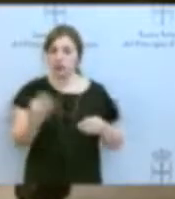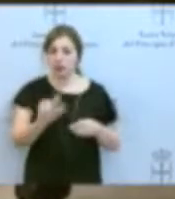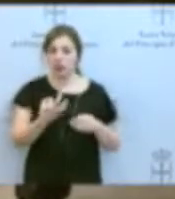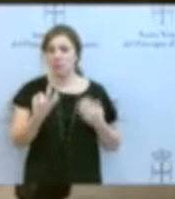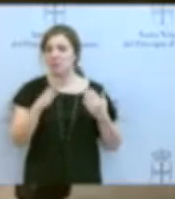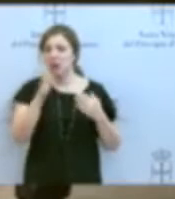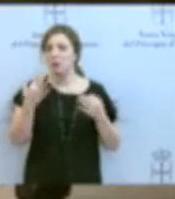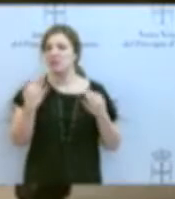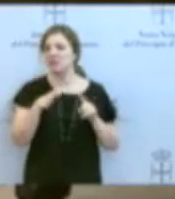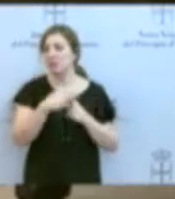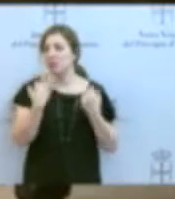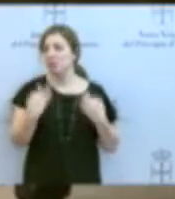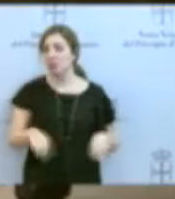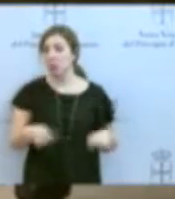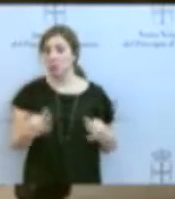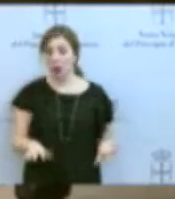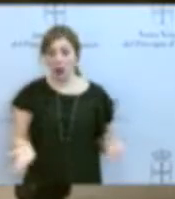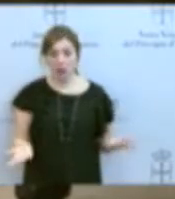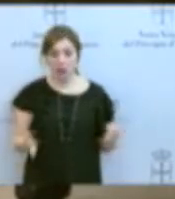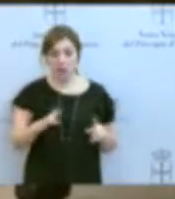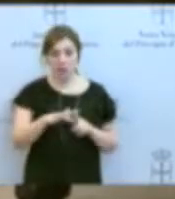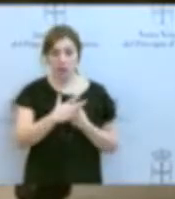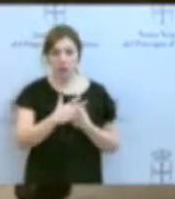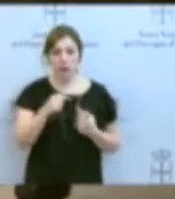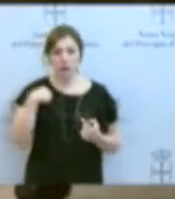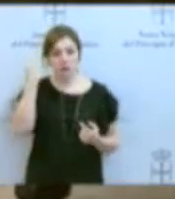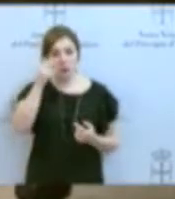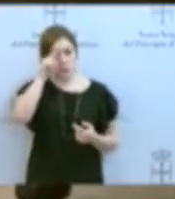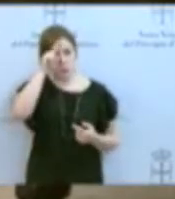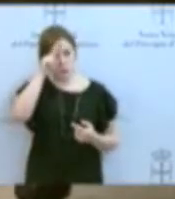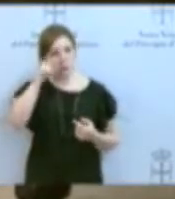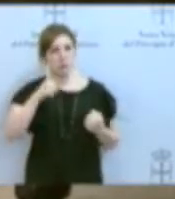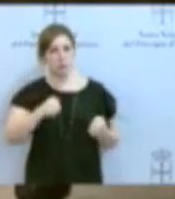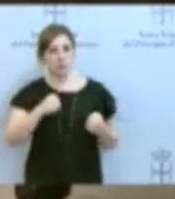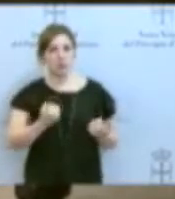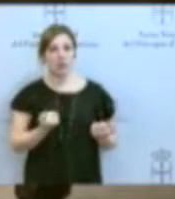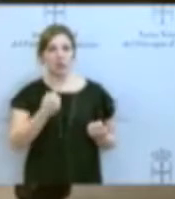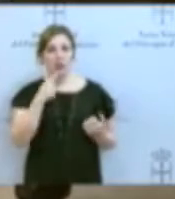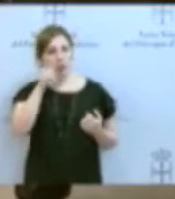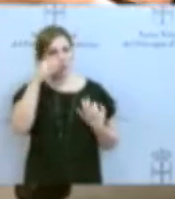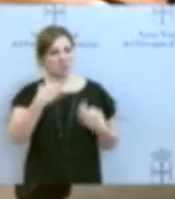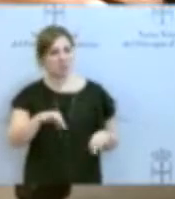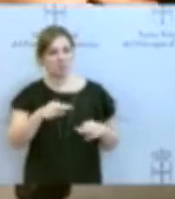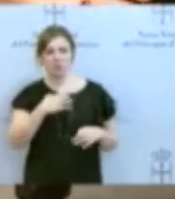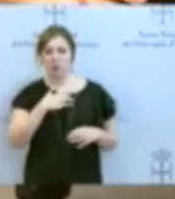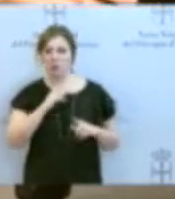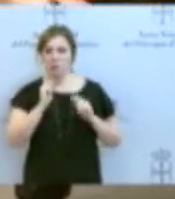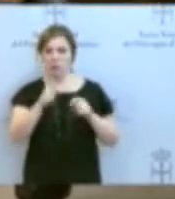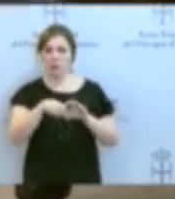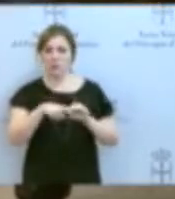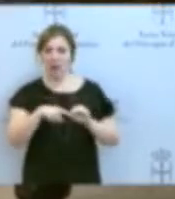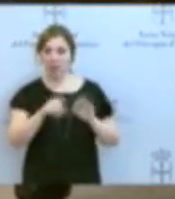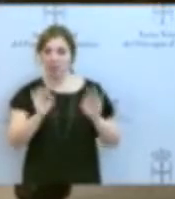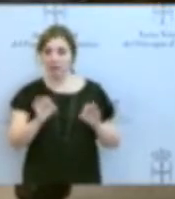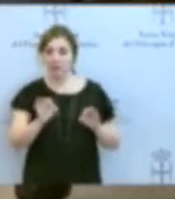normalizar esta situación, y esto yo creo que es preocupante. Han normalizado que no se puedan adjudicar las plazas como corresponde, unos